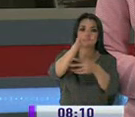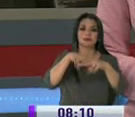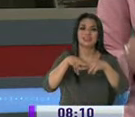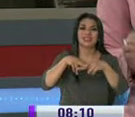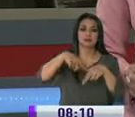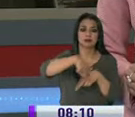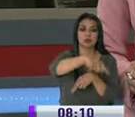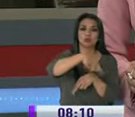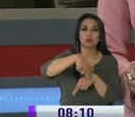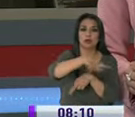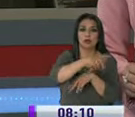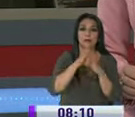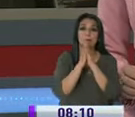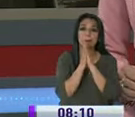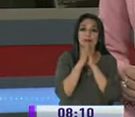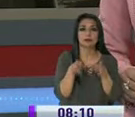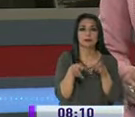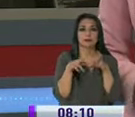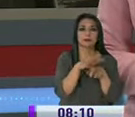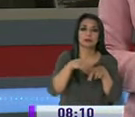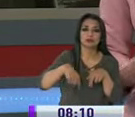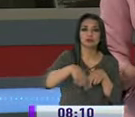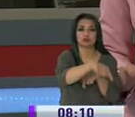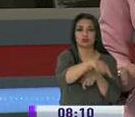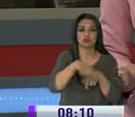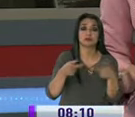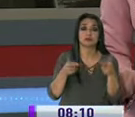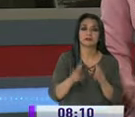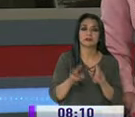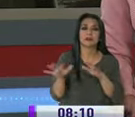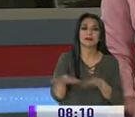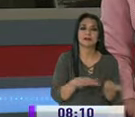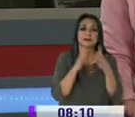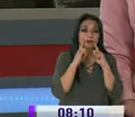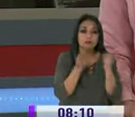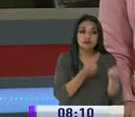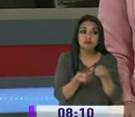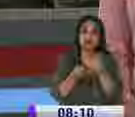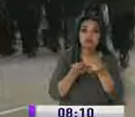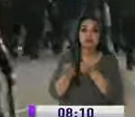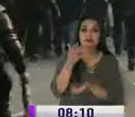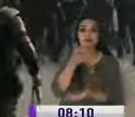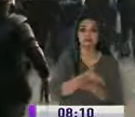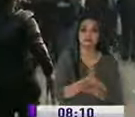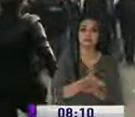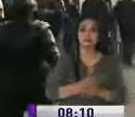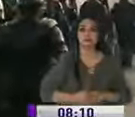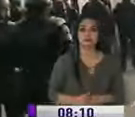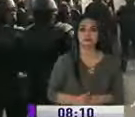ruta exigían la regularización de sus recorridos y el cese de los operativos de control.